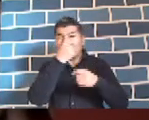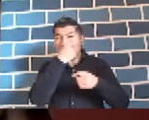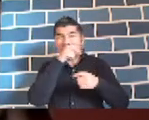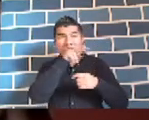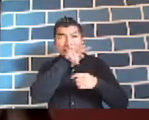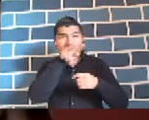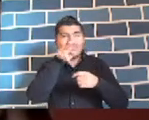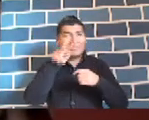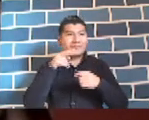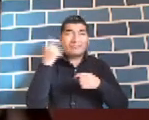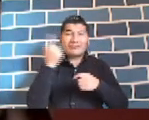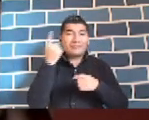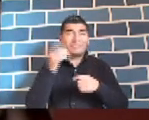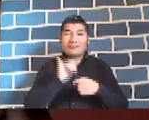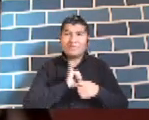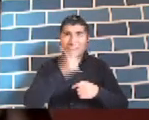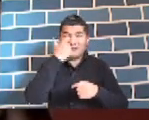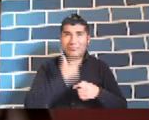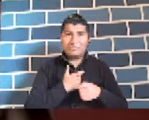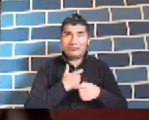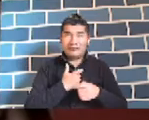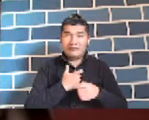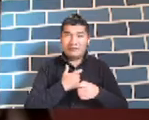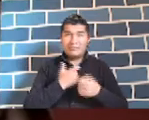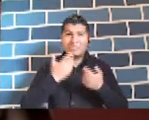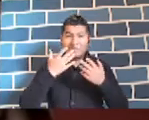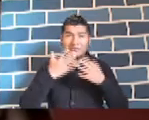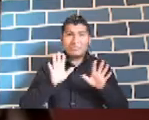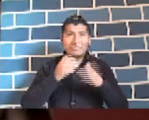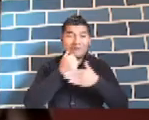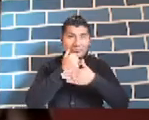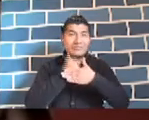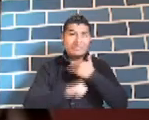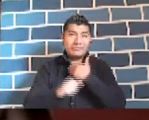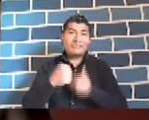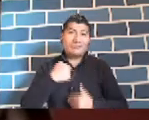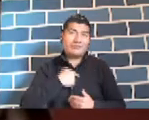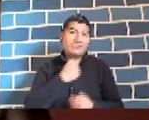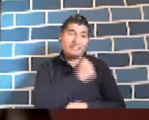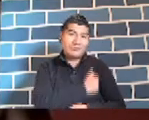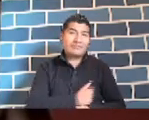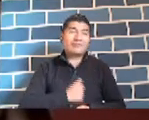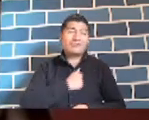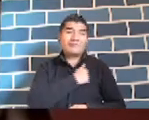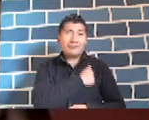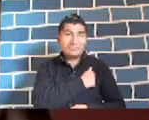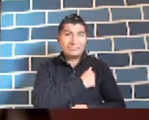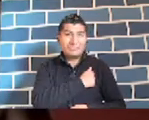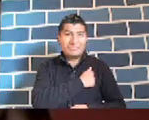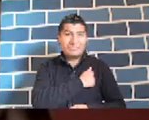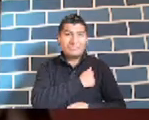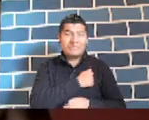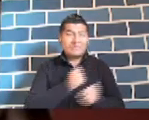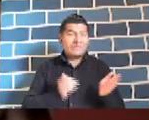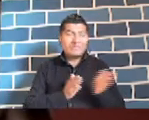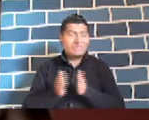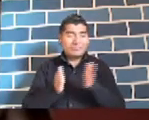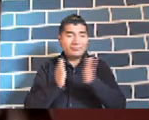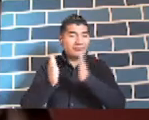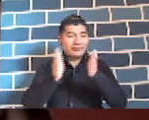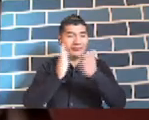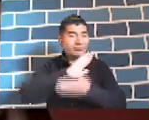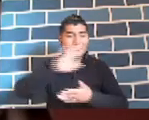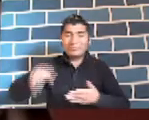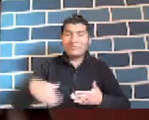seres siempre yo inmediatamente nace en mí una actitud de autorreferencia en todo el